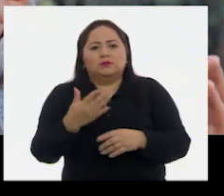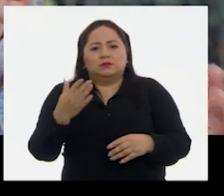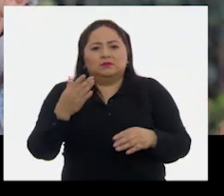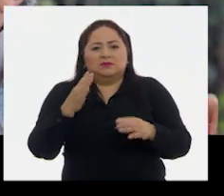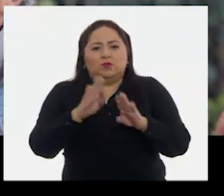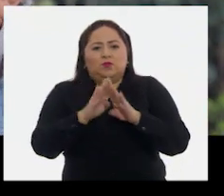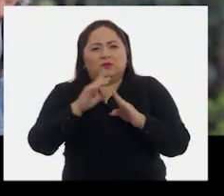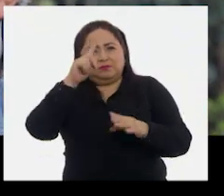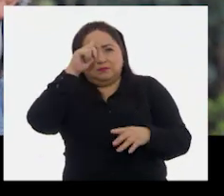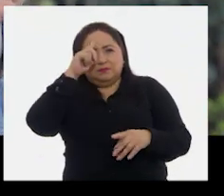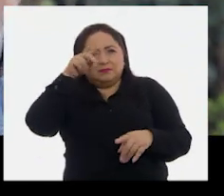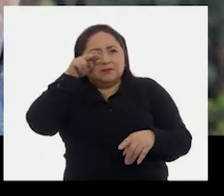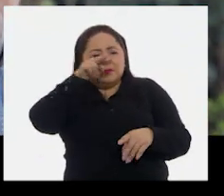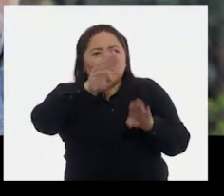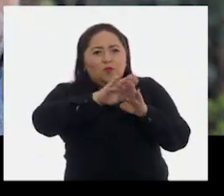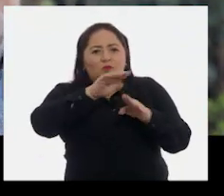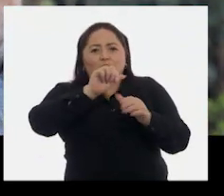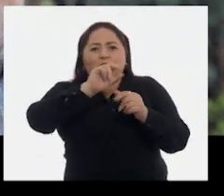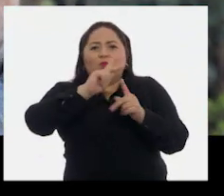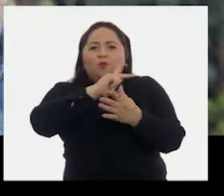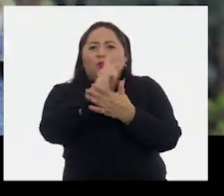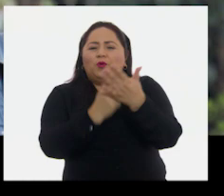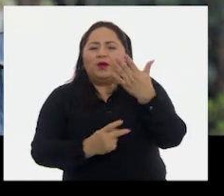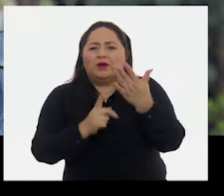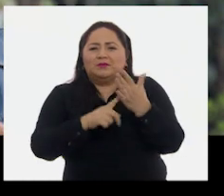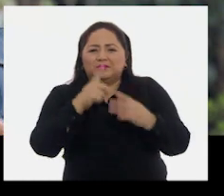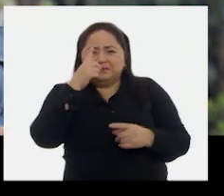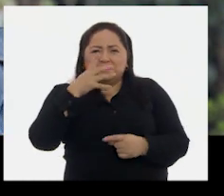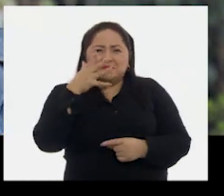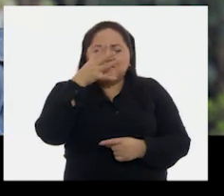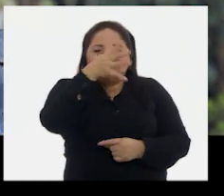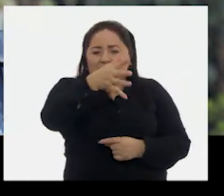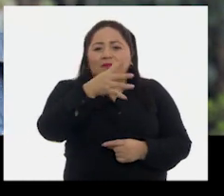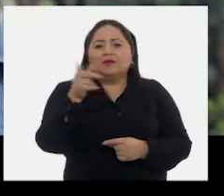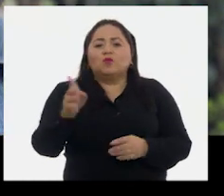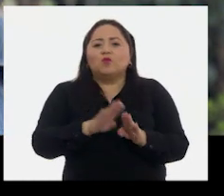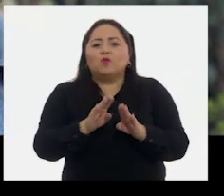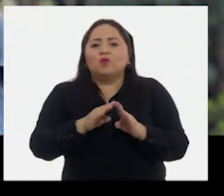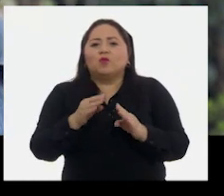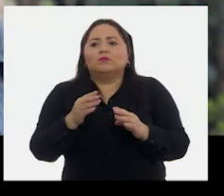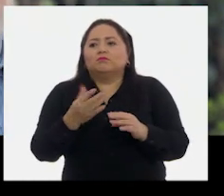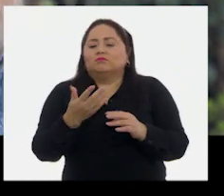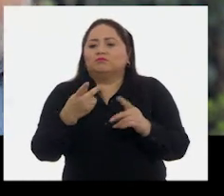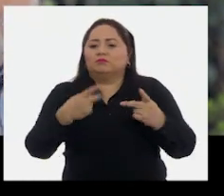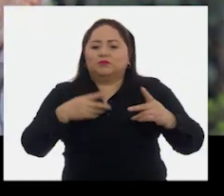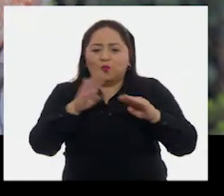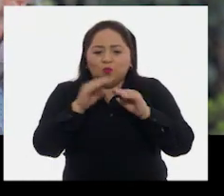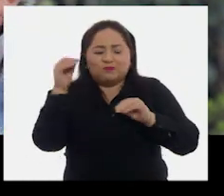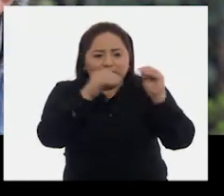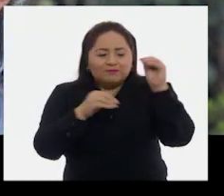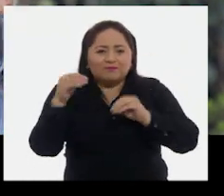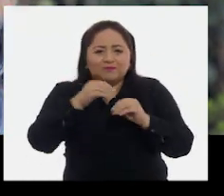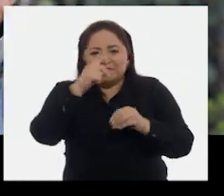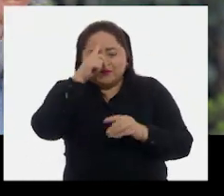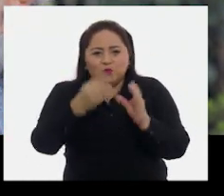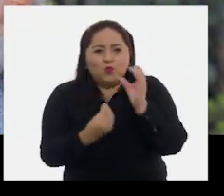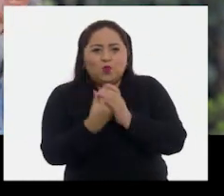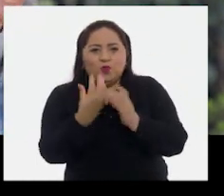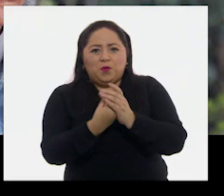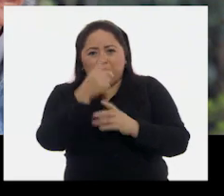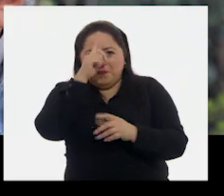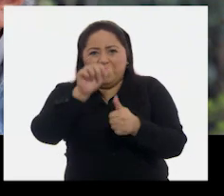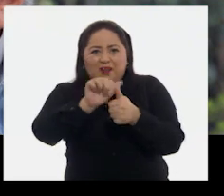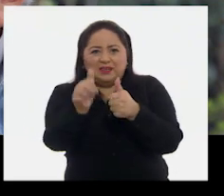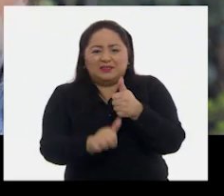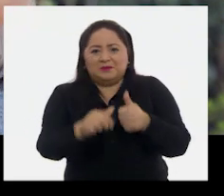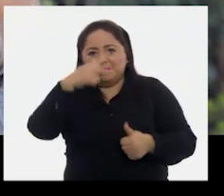gran proyección artística que va a tomar los muros, que va a reivindicar la